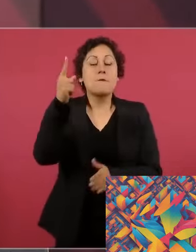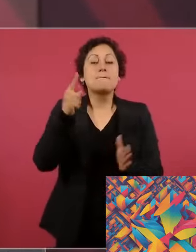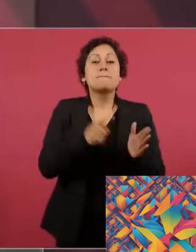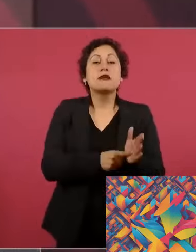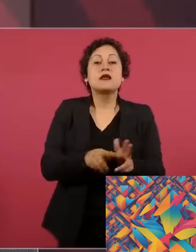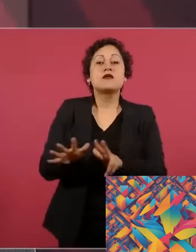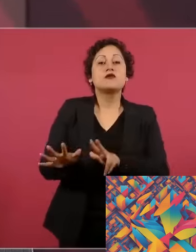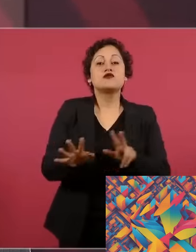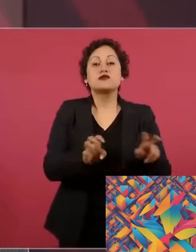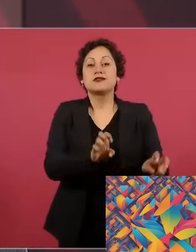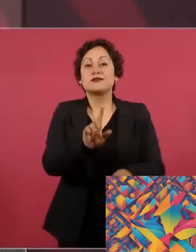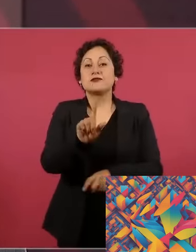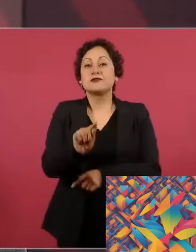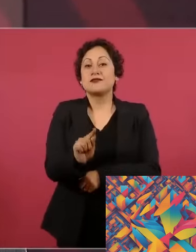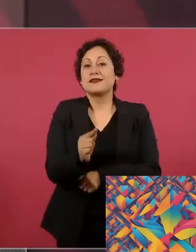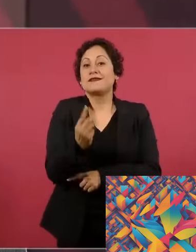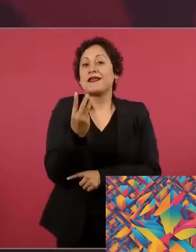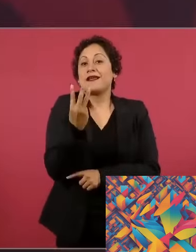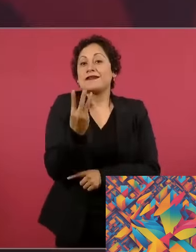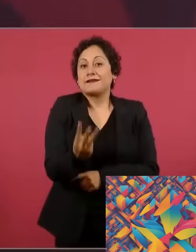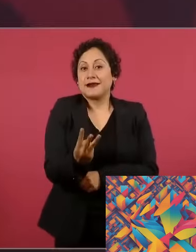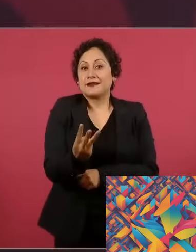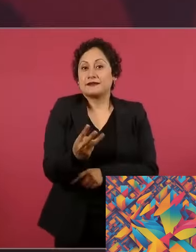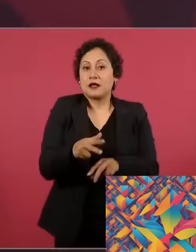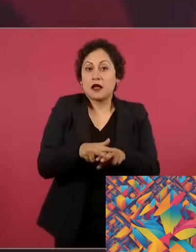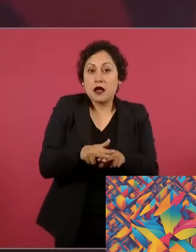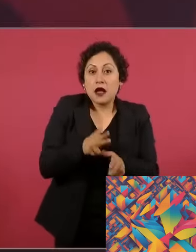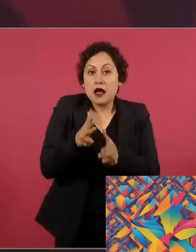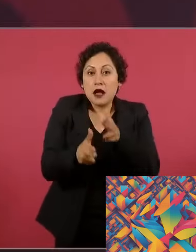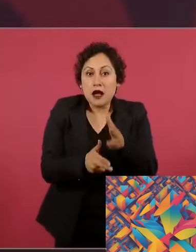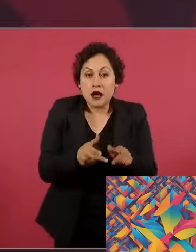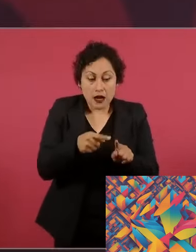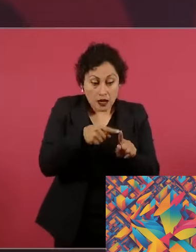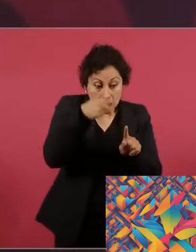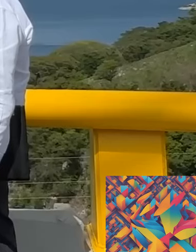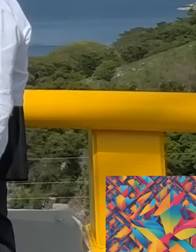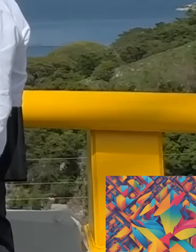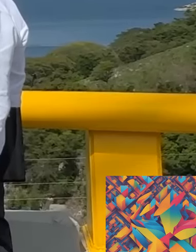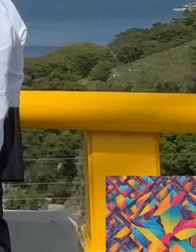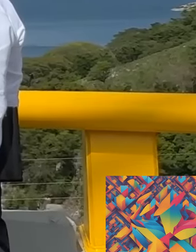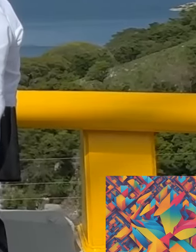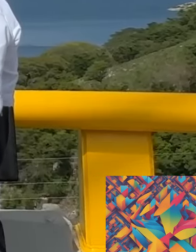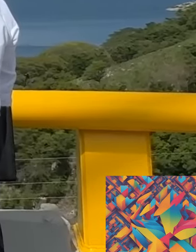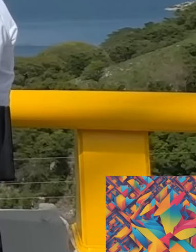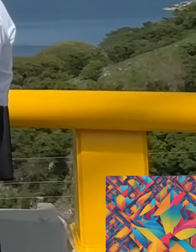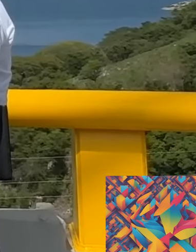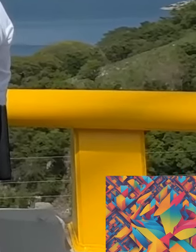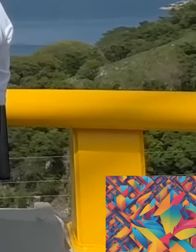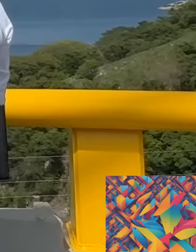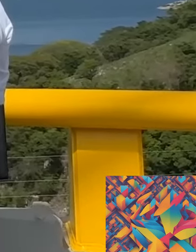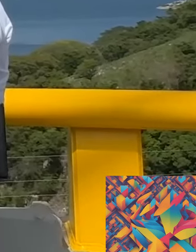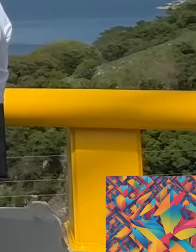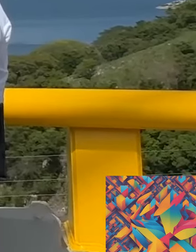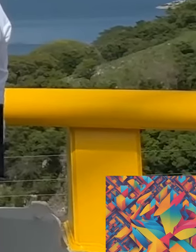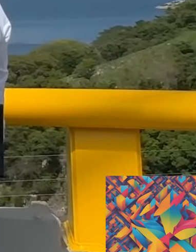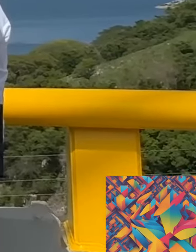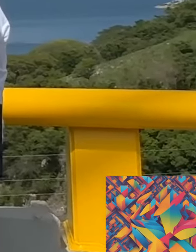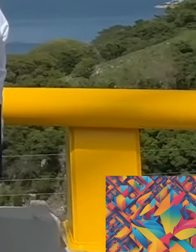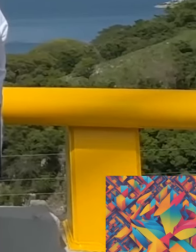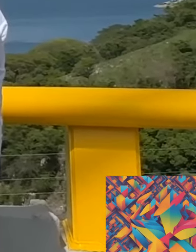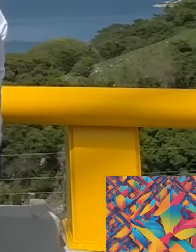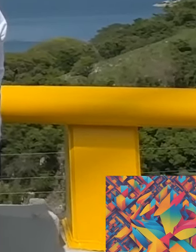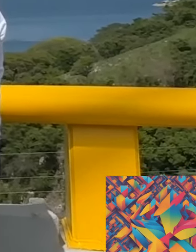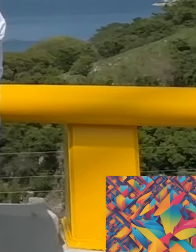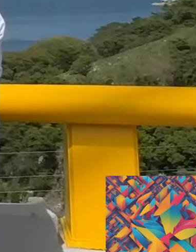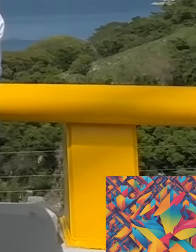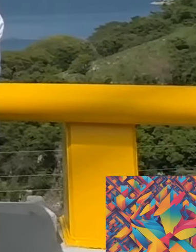estará jubilado otra noticia que llenó de esperanza y admiración fue la del testamento político de López Obrador